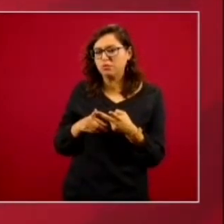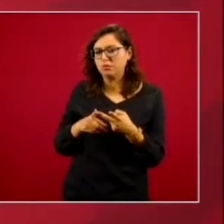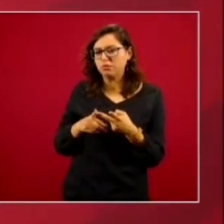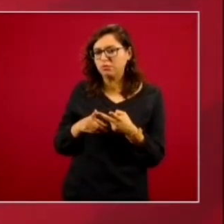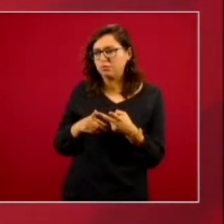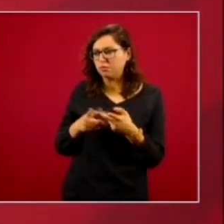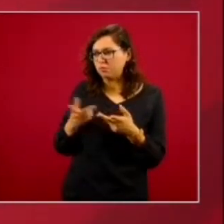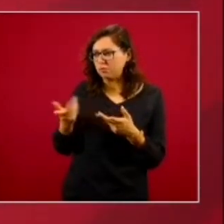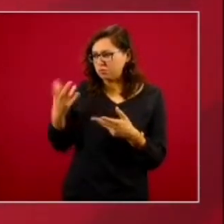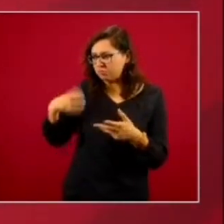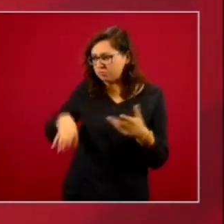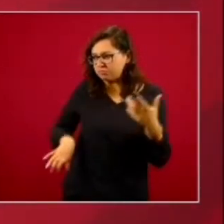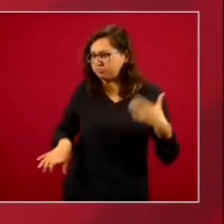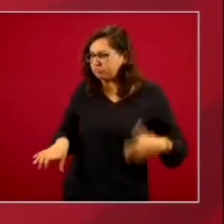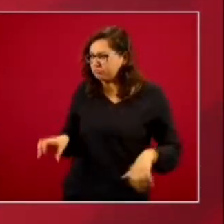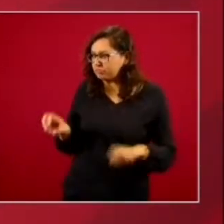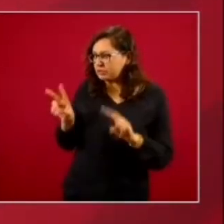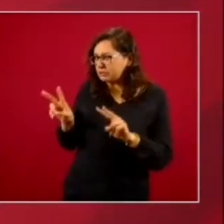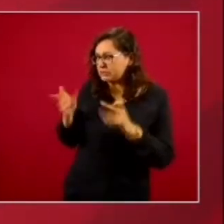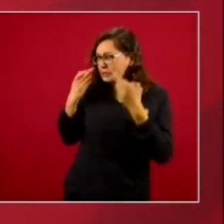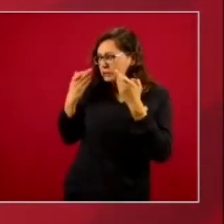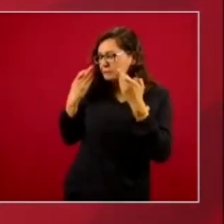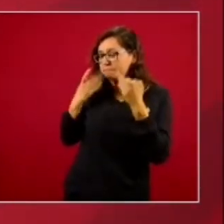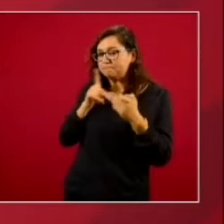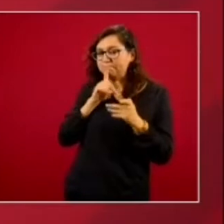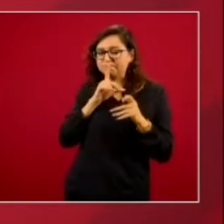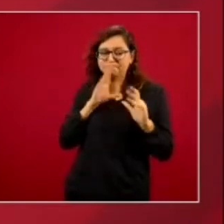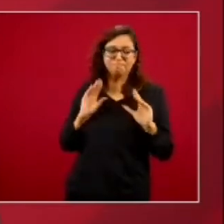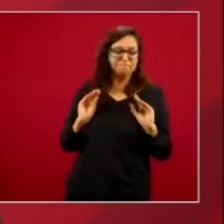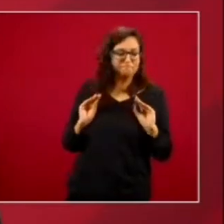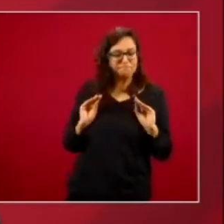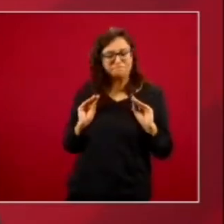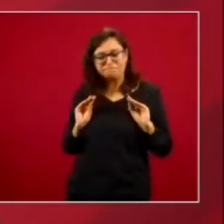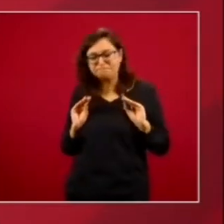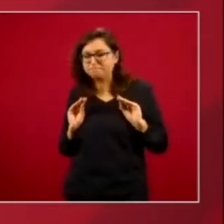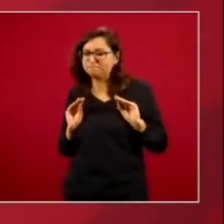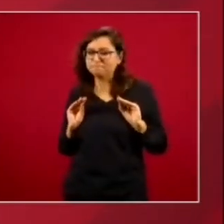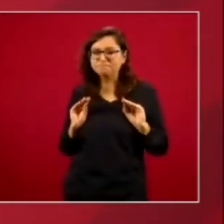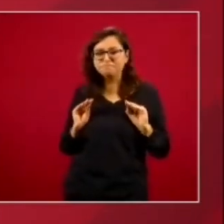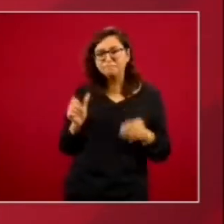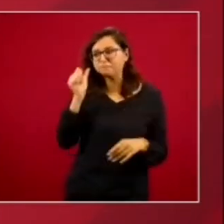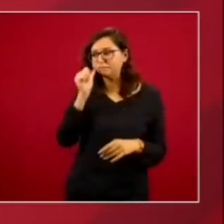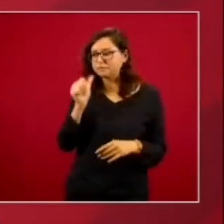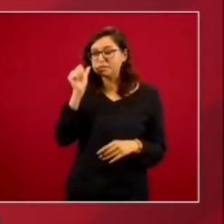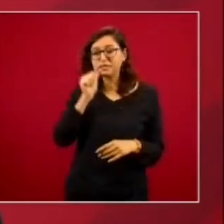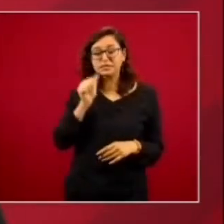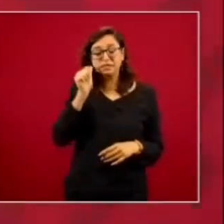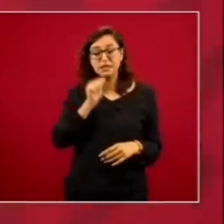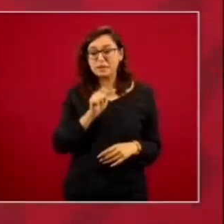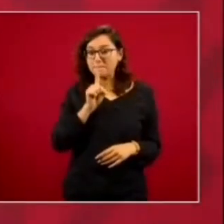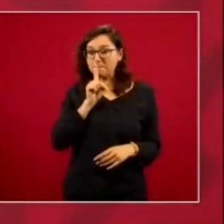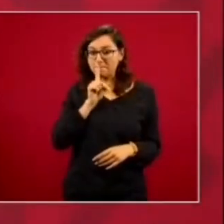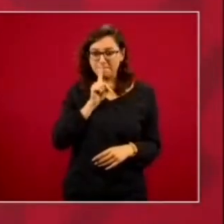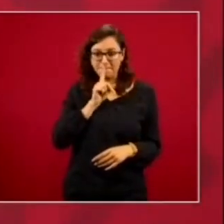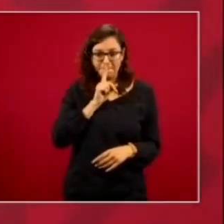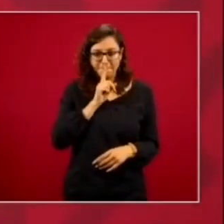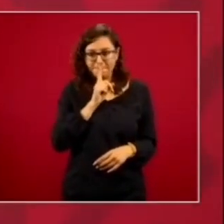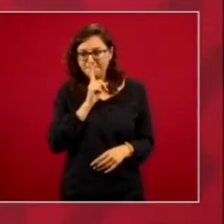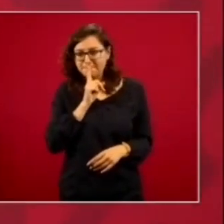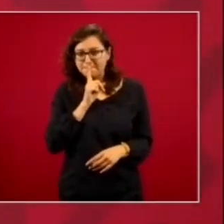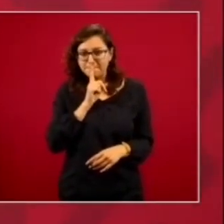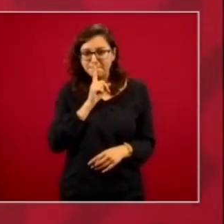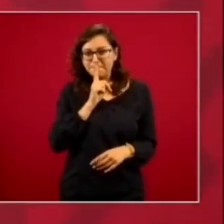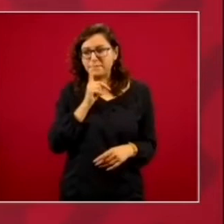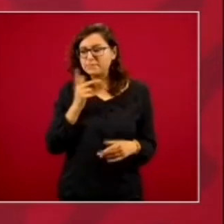al erario público y no hablaban de cómo